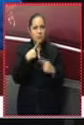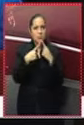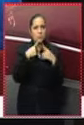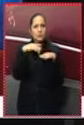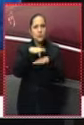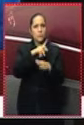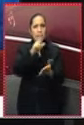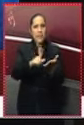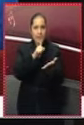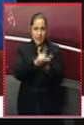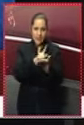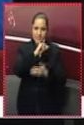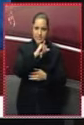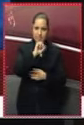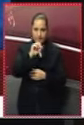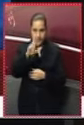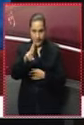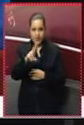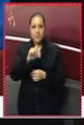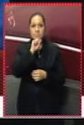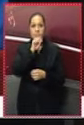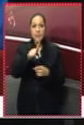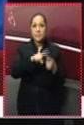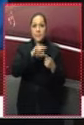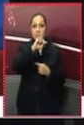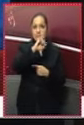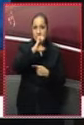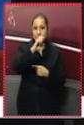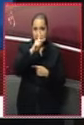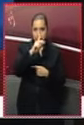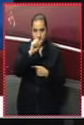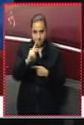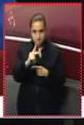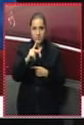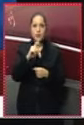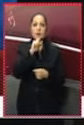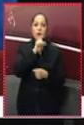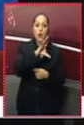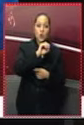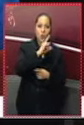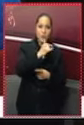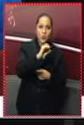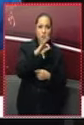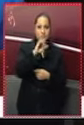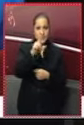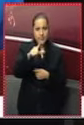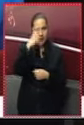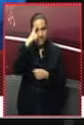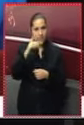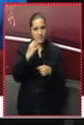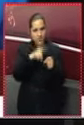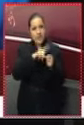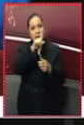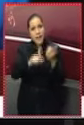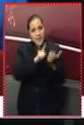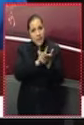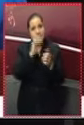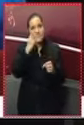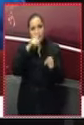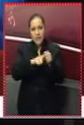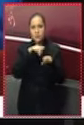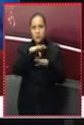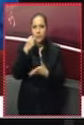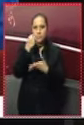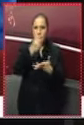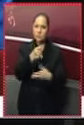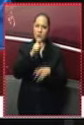la renta, la ley del impuesto especial sobre producción y servicios, el Código Fiscal de la Federación y la Ley Federal de Presupuesto y Responsabilidad Hacendaria, lo que se conoce como